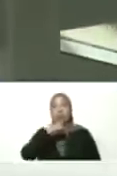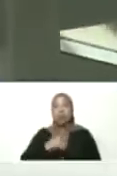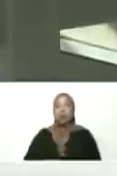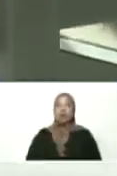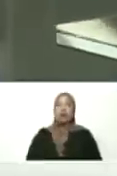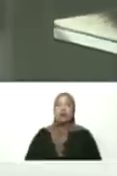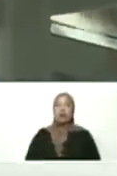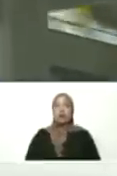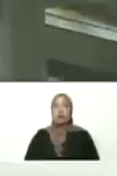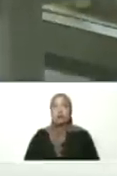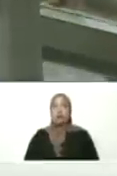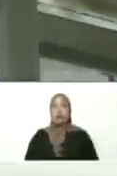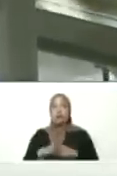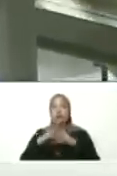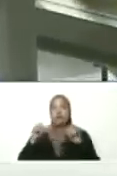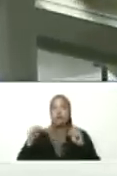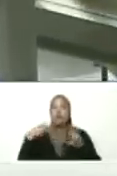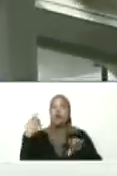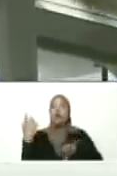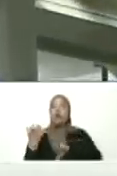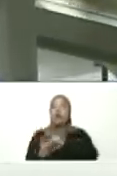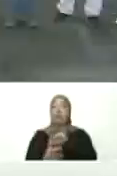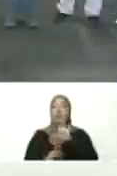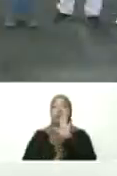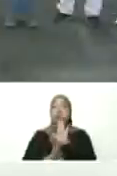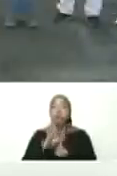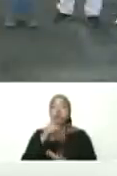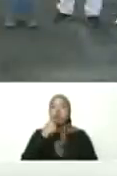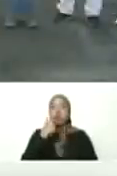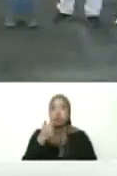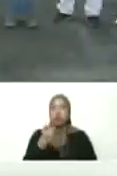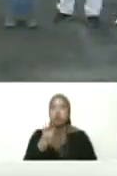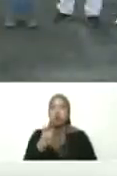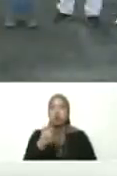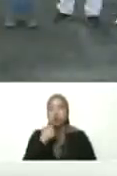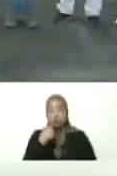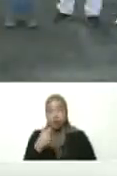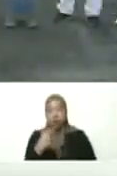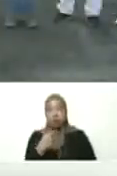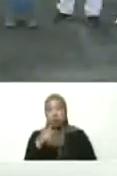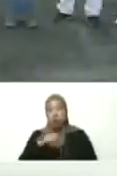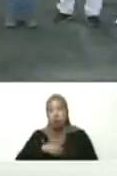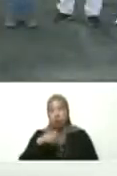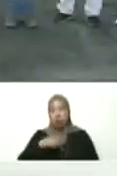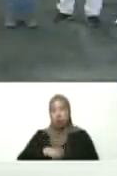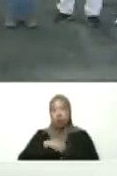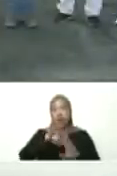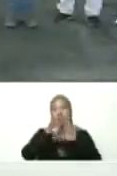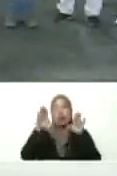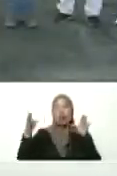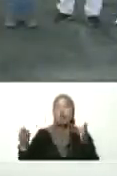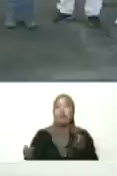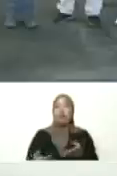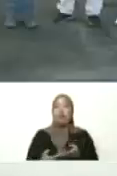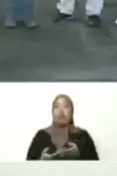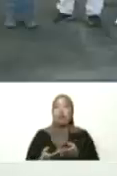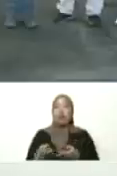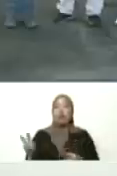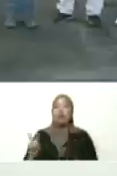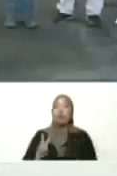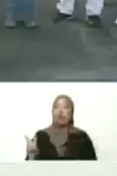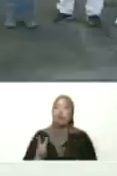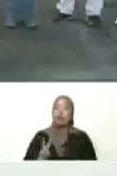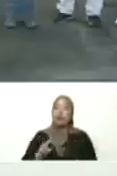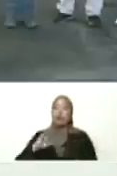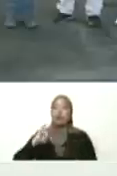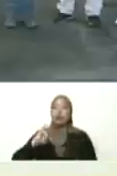podríamos llamar una arma atómica. Tengo que confesar hoy aquí ante el mundo que Venezuela